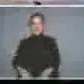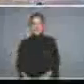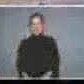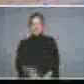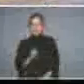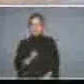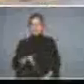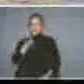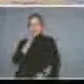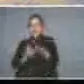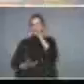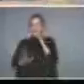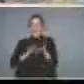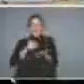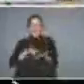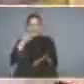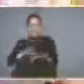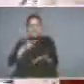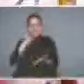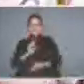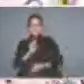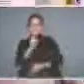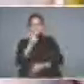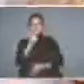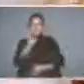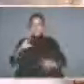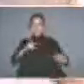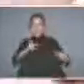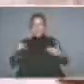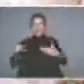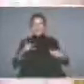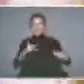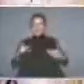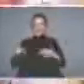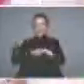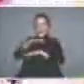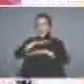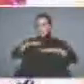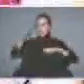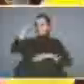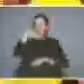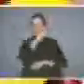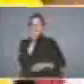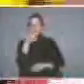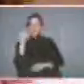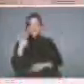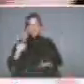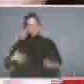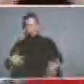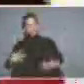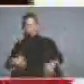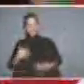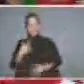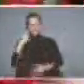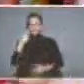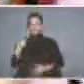simple garbanza. Era el primer partido, se palpaba el ambiente. En la cantina los padres ya estaban calientes. Para ellos el árbitro